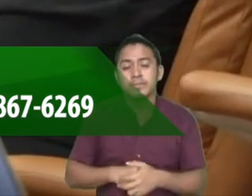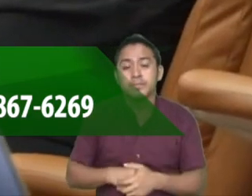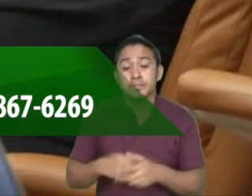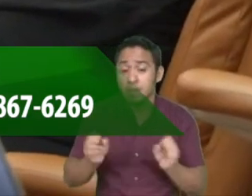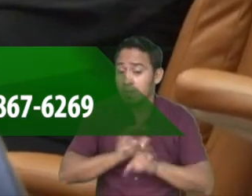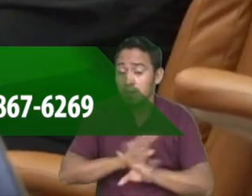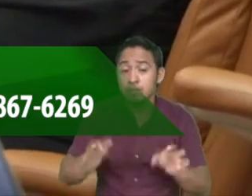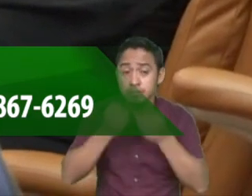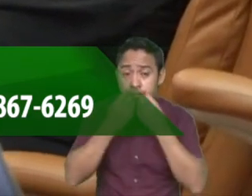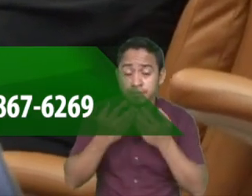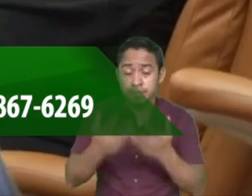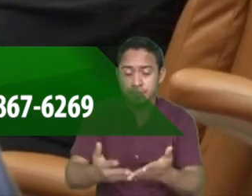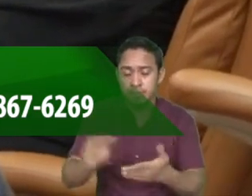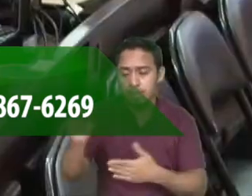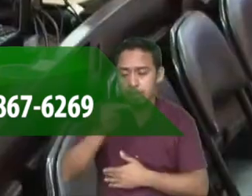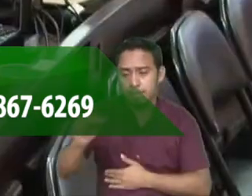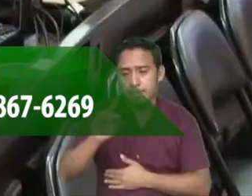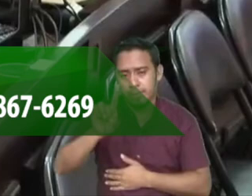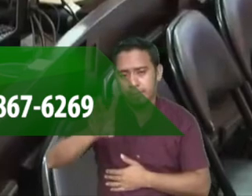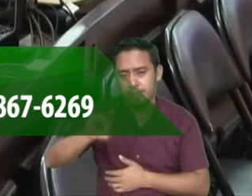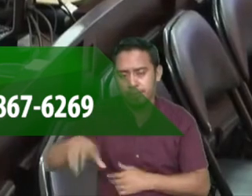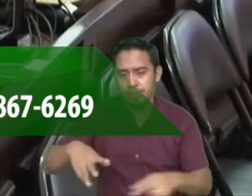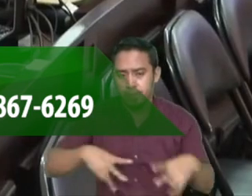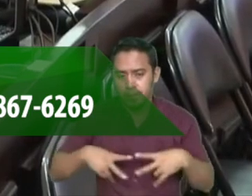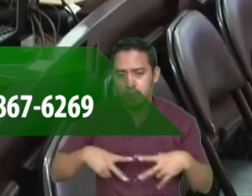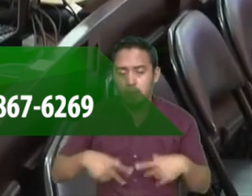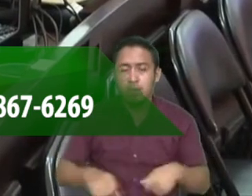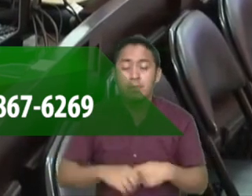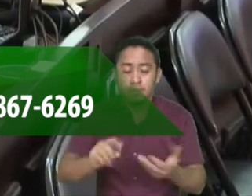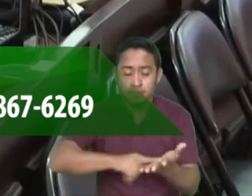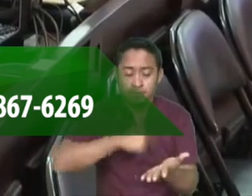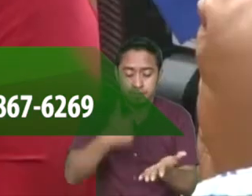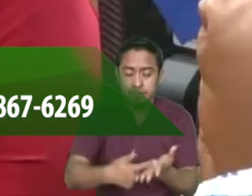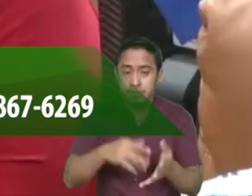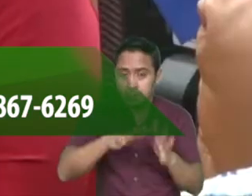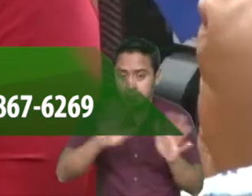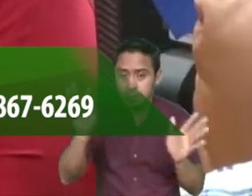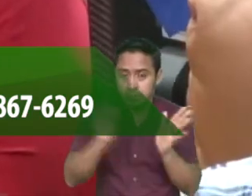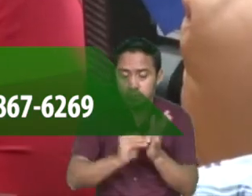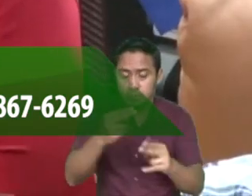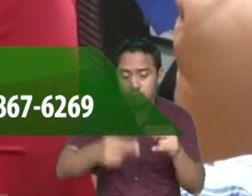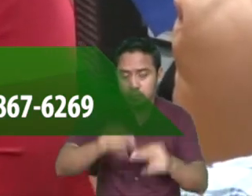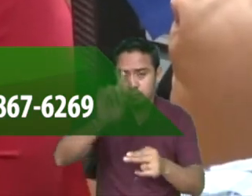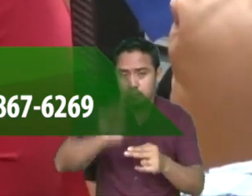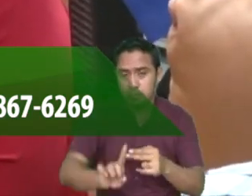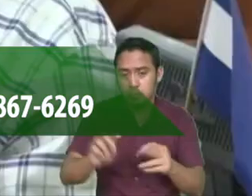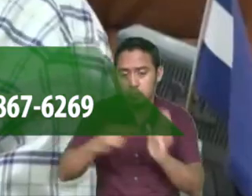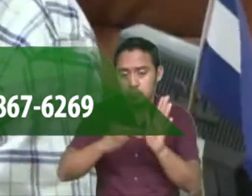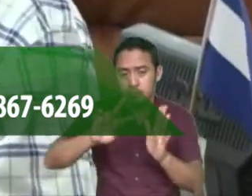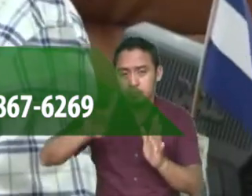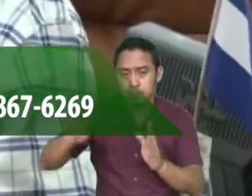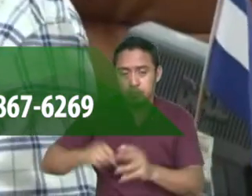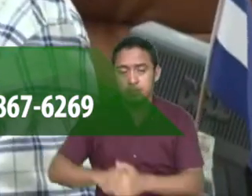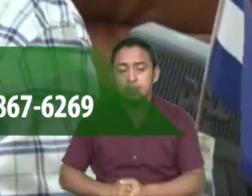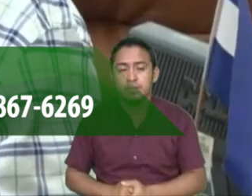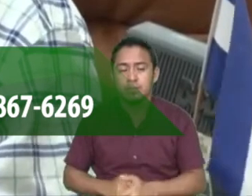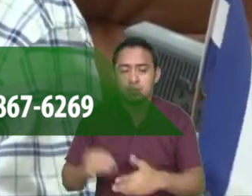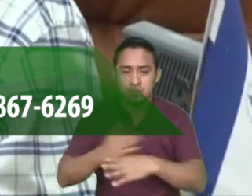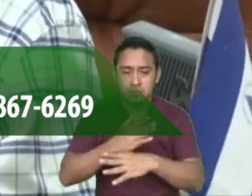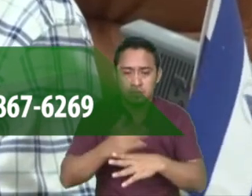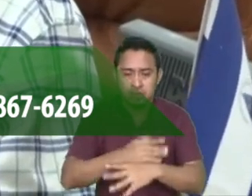posibles reformas a la ley electoral, está conformada por 5 diputados al servicio del régimen, una diputada del Partido